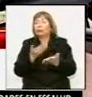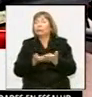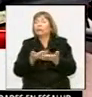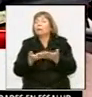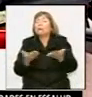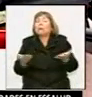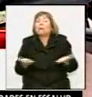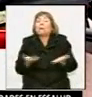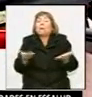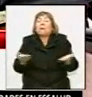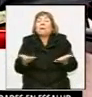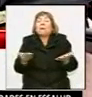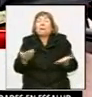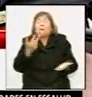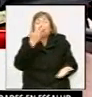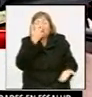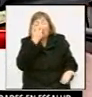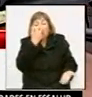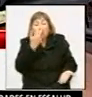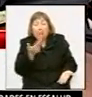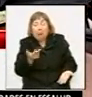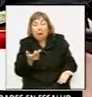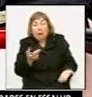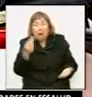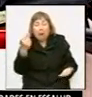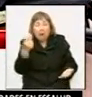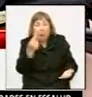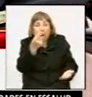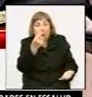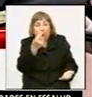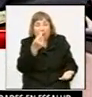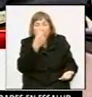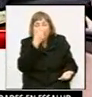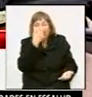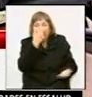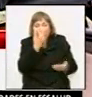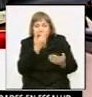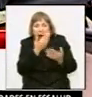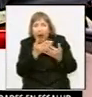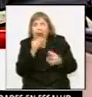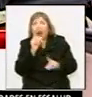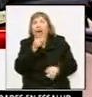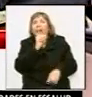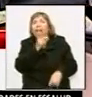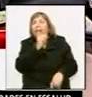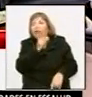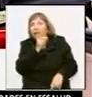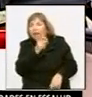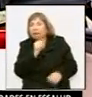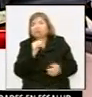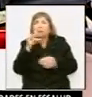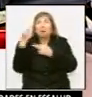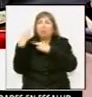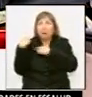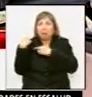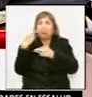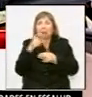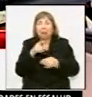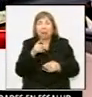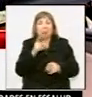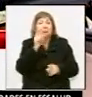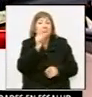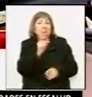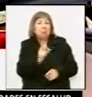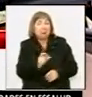donde hemos visto pues que automáticamente al saltar la responsabilidad en una